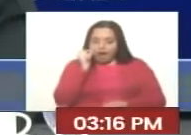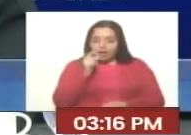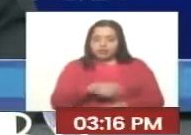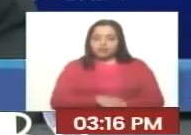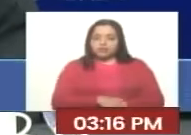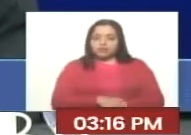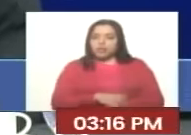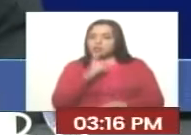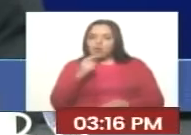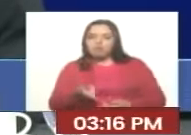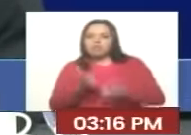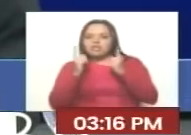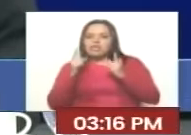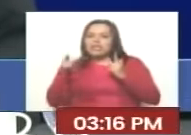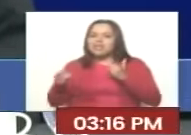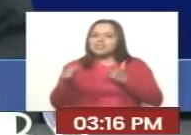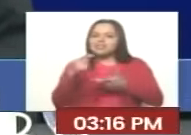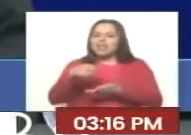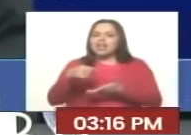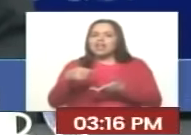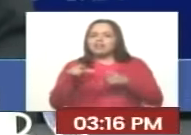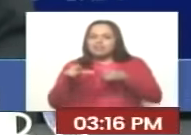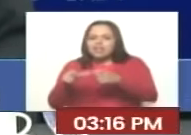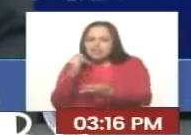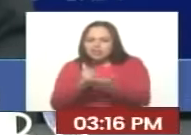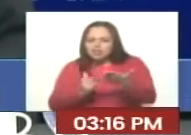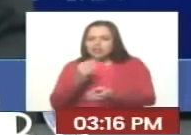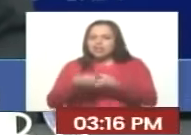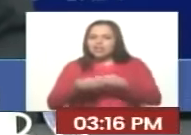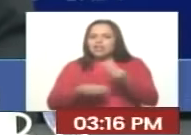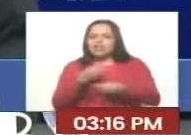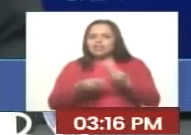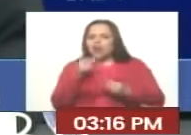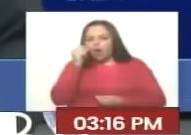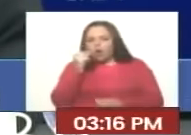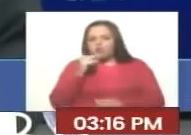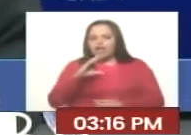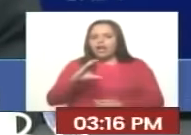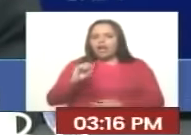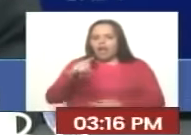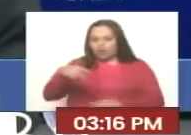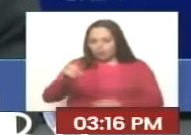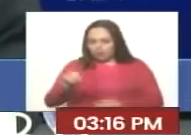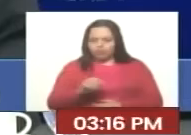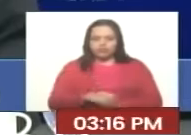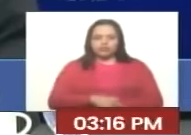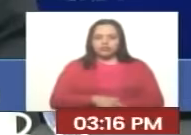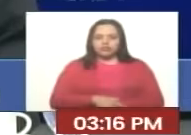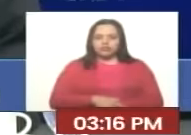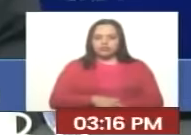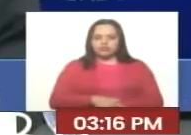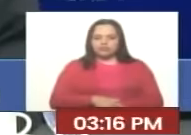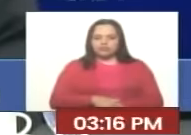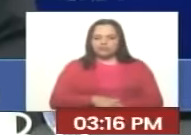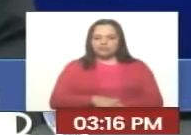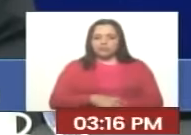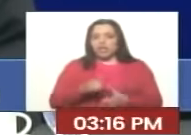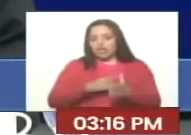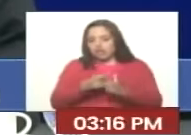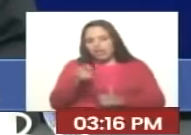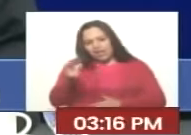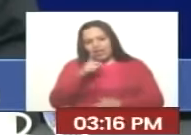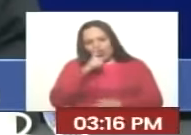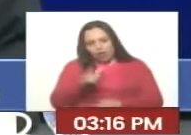nulidad de aquel registro que hizo este señor Capo. Entonces yo siento que Leandro Áñez está actuando de mala